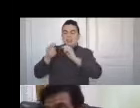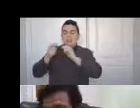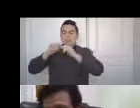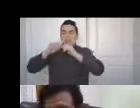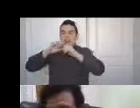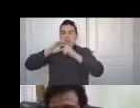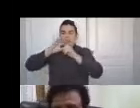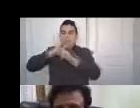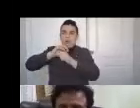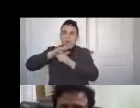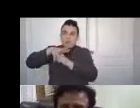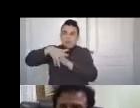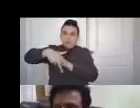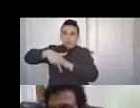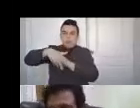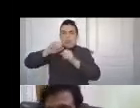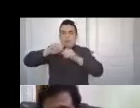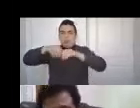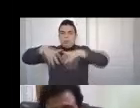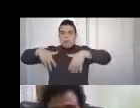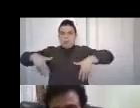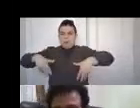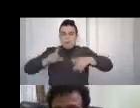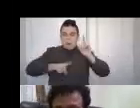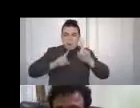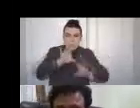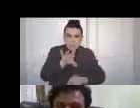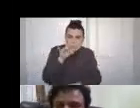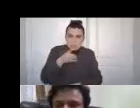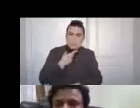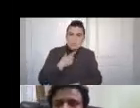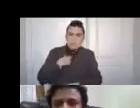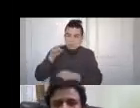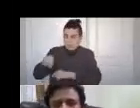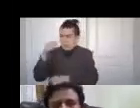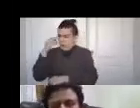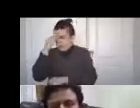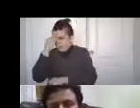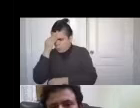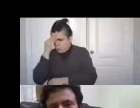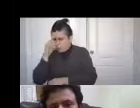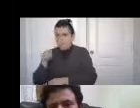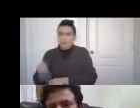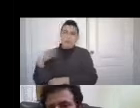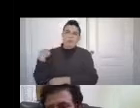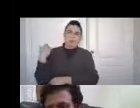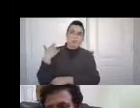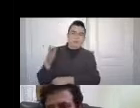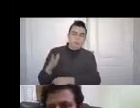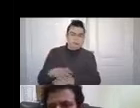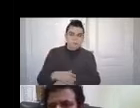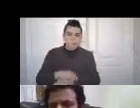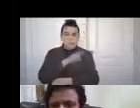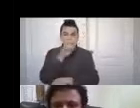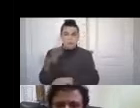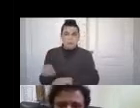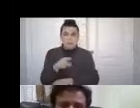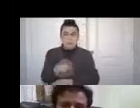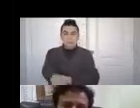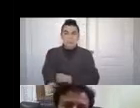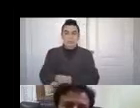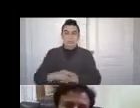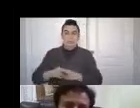no variantes, ¿cierto?, que no son interesantes, etc. Este virus contiene el genoma más grande de los virus de RNA